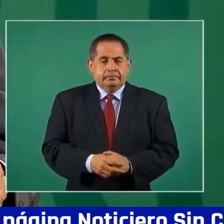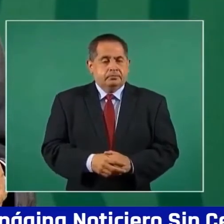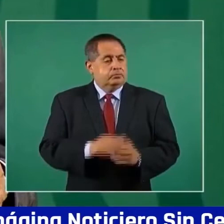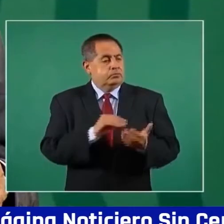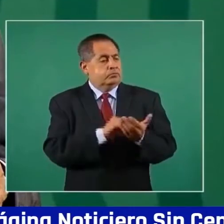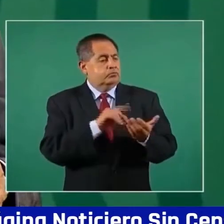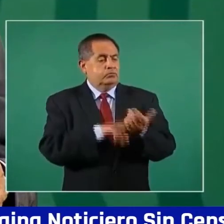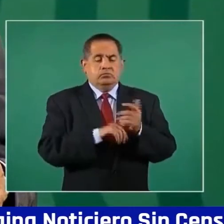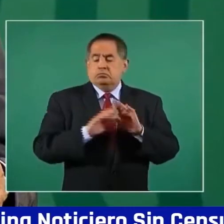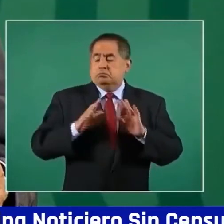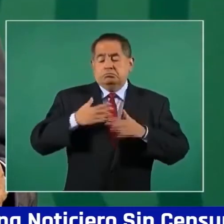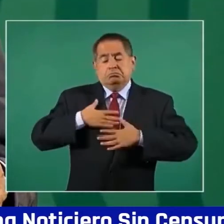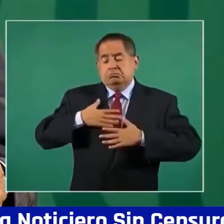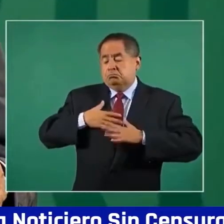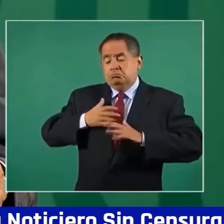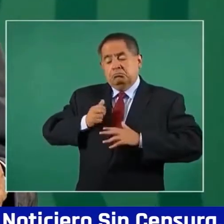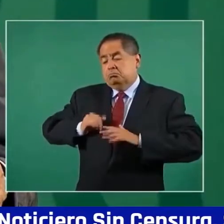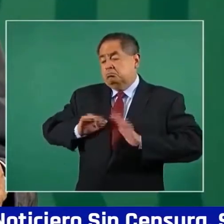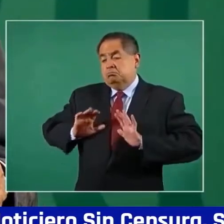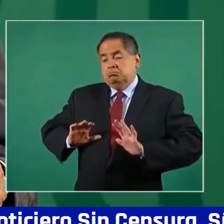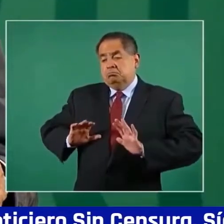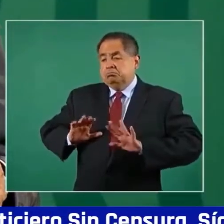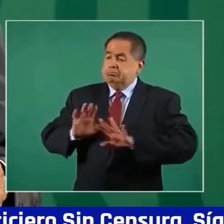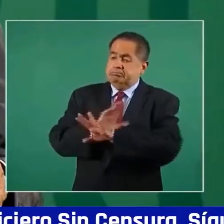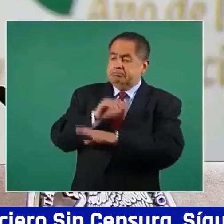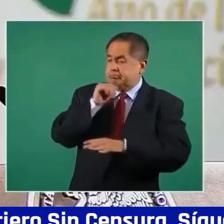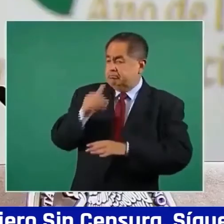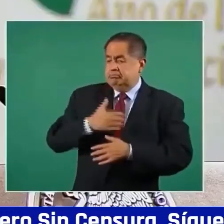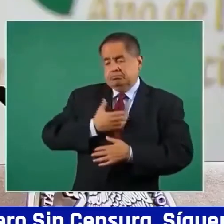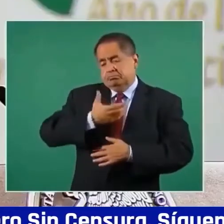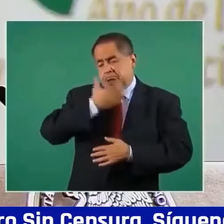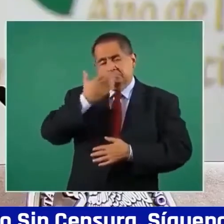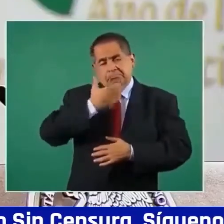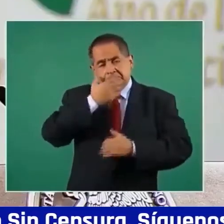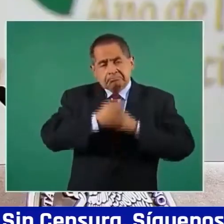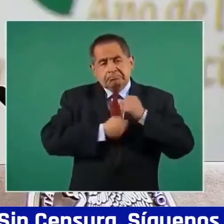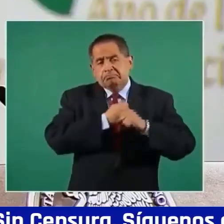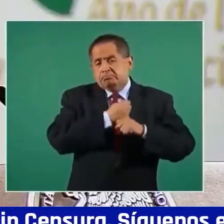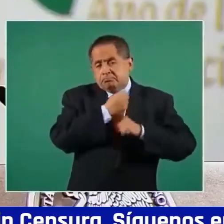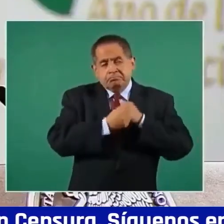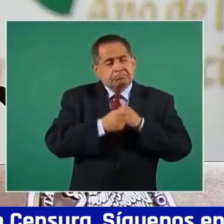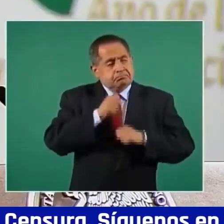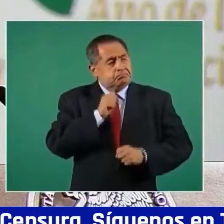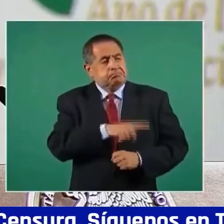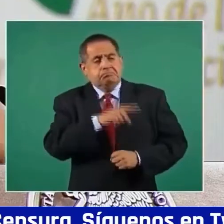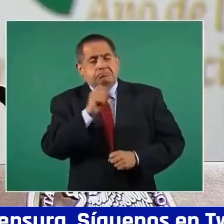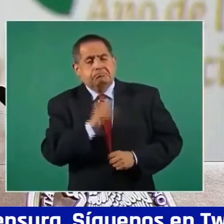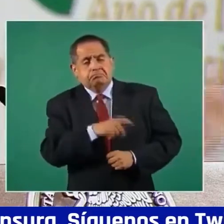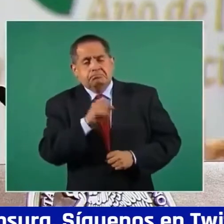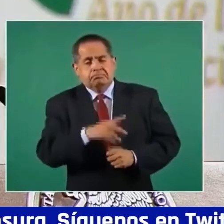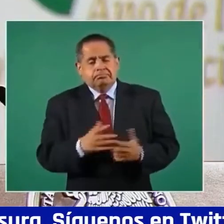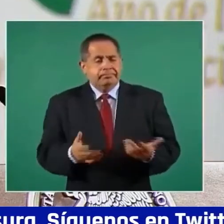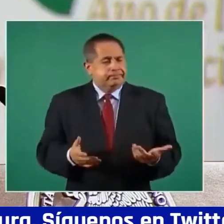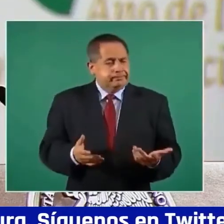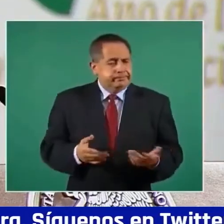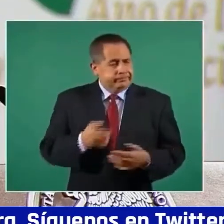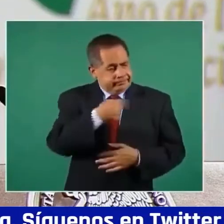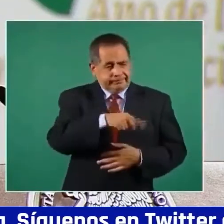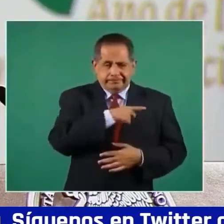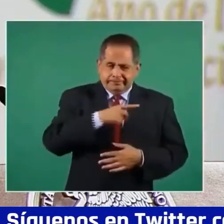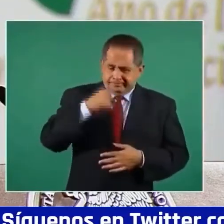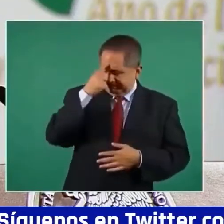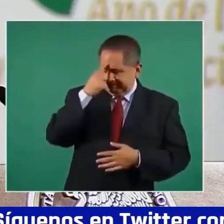manteniendo, conservando las mismas prácticas, los mismos vicios, cuando debieron